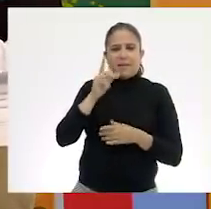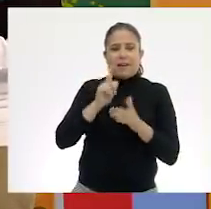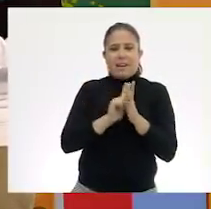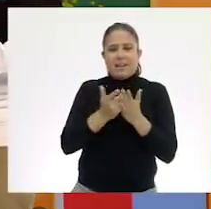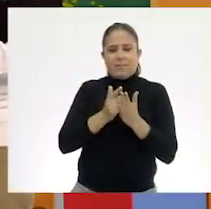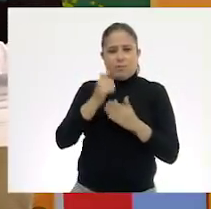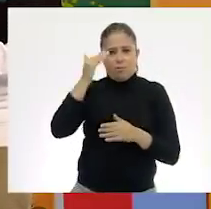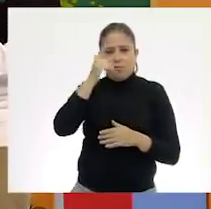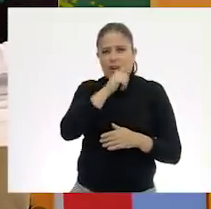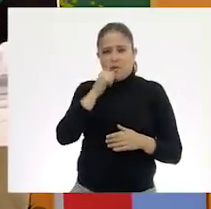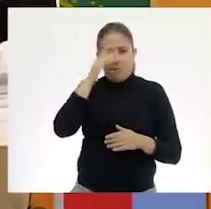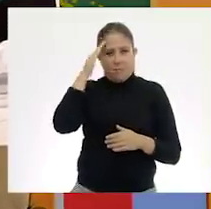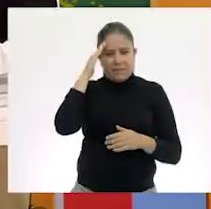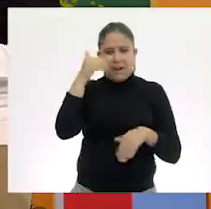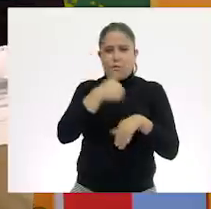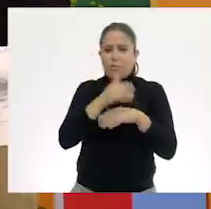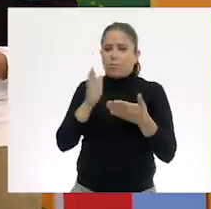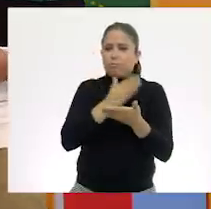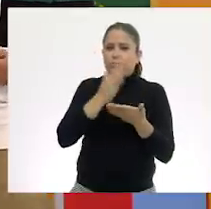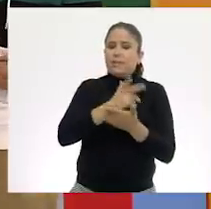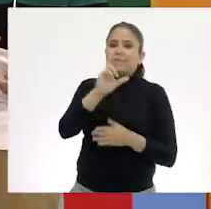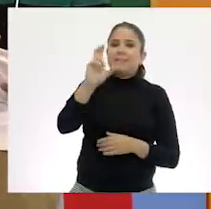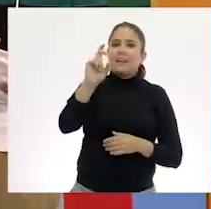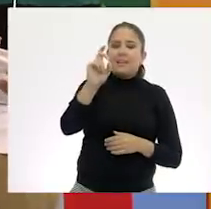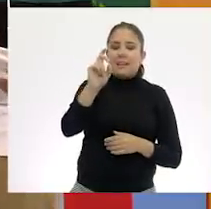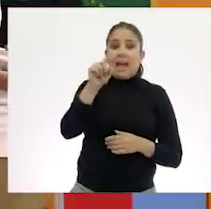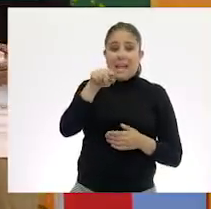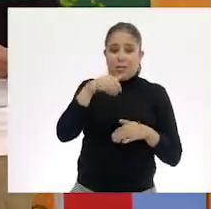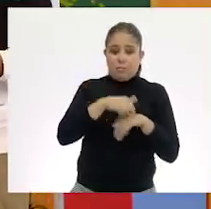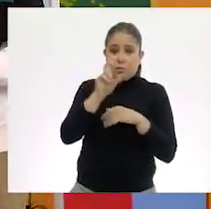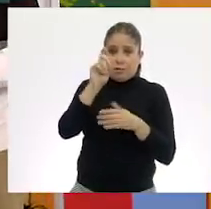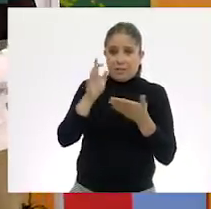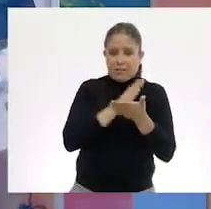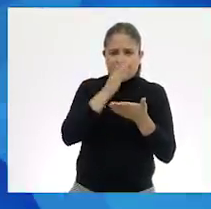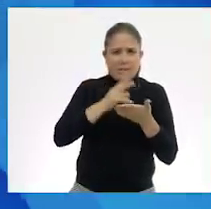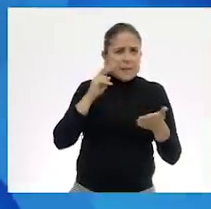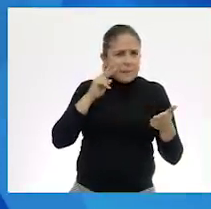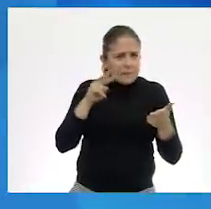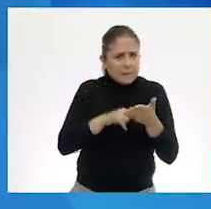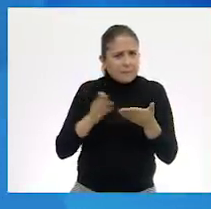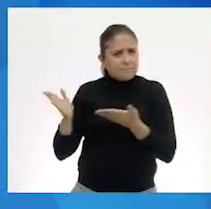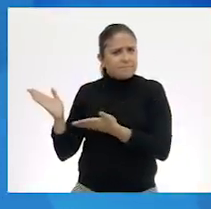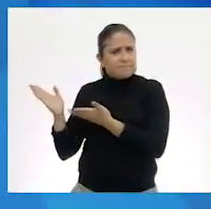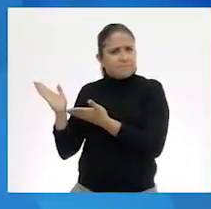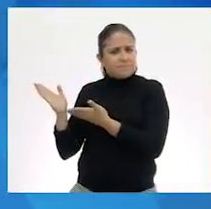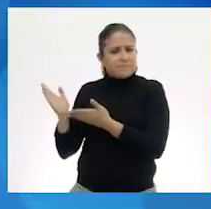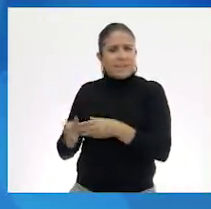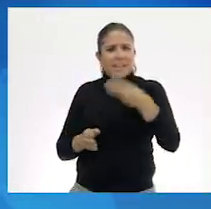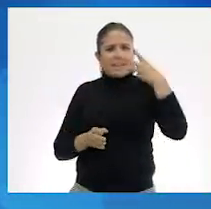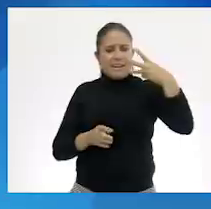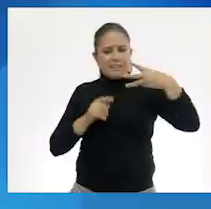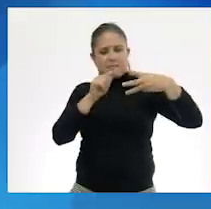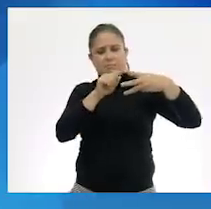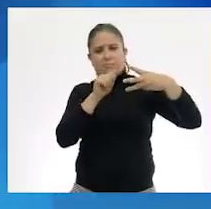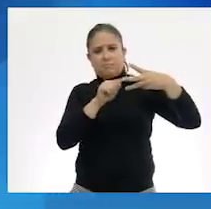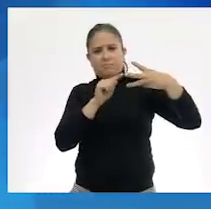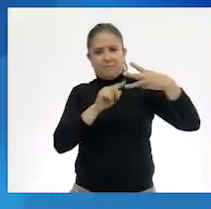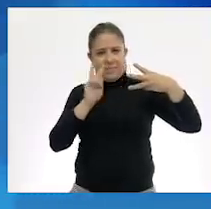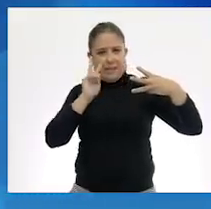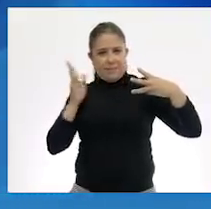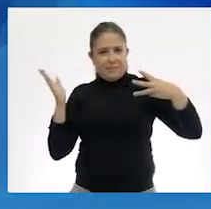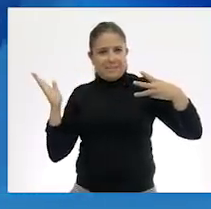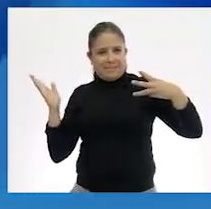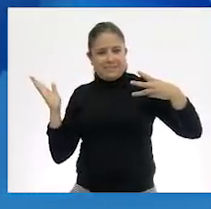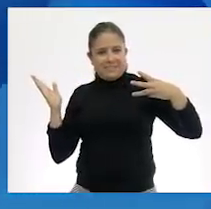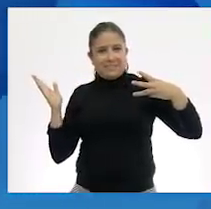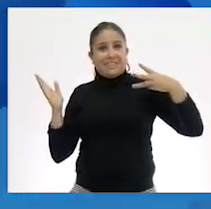en la página 30. Página muy bien. 30. Muy ahí bien. Vamos a poder observar en la página 30 tres directorios telefónicos. Ya los pueden estar